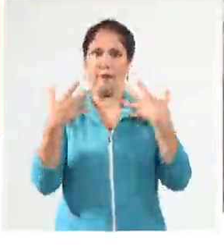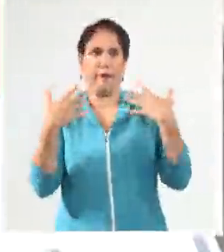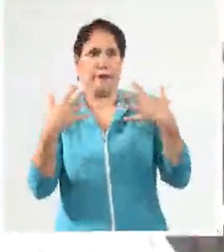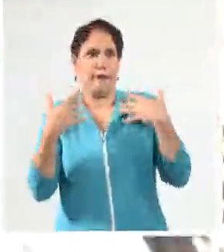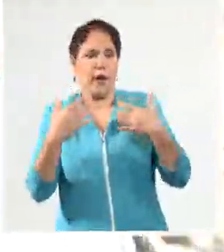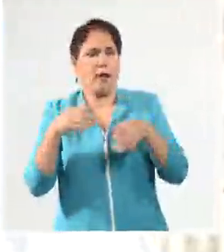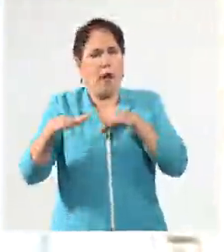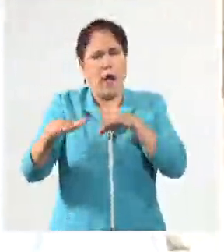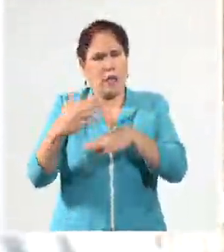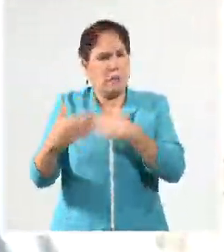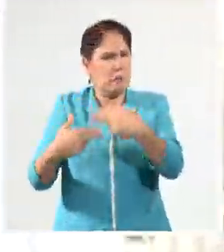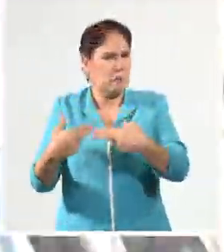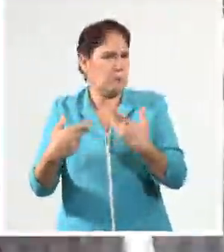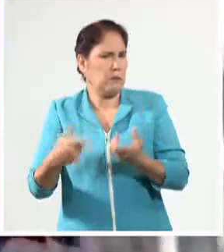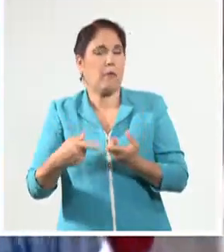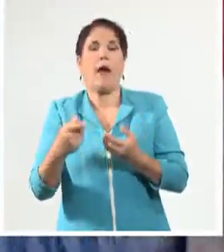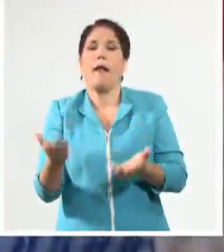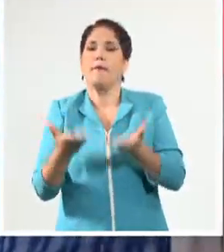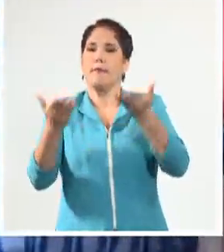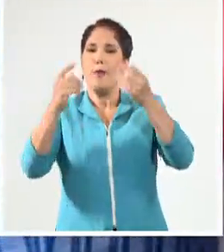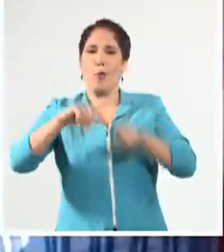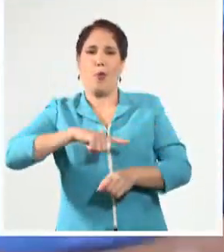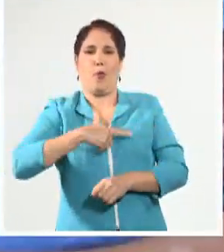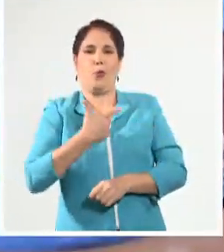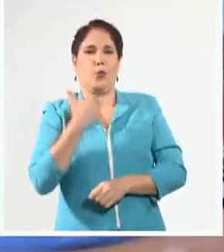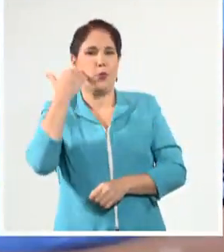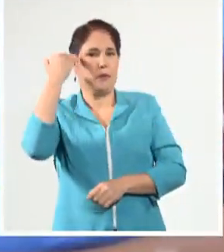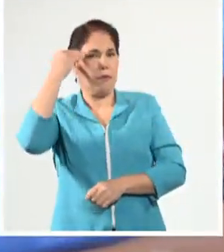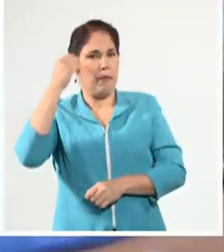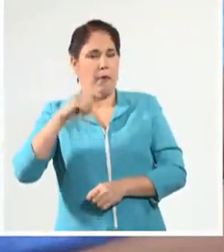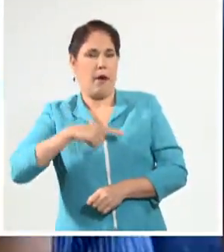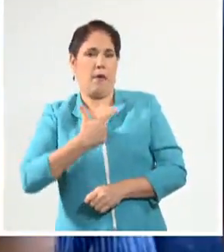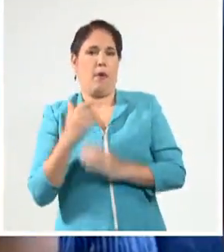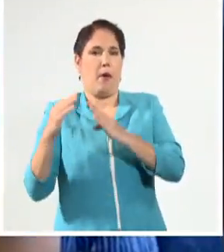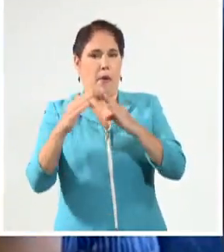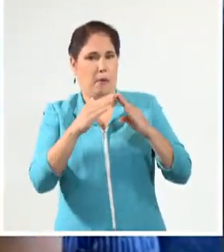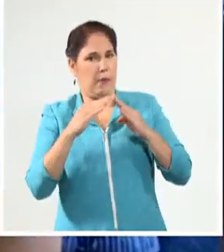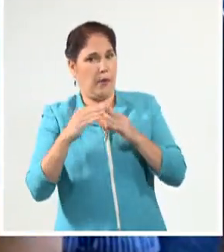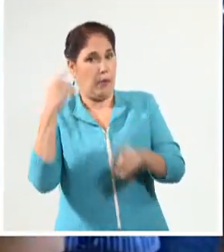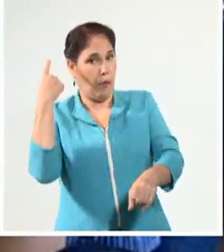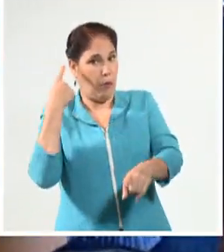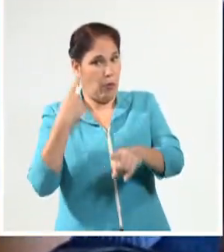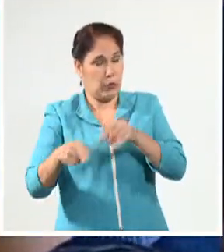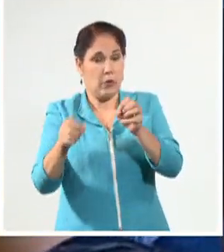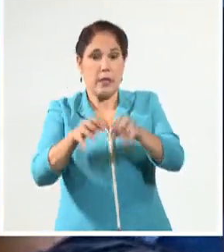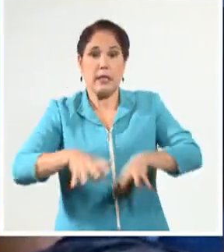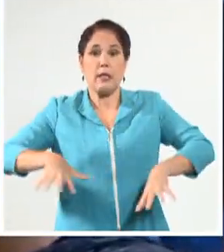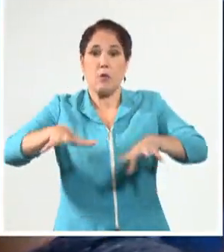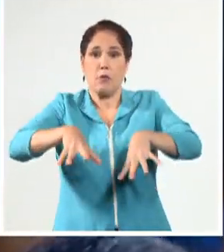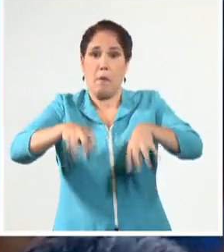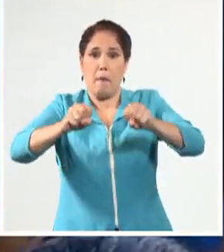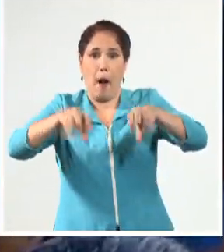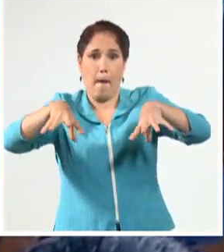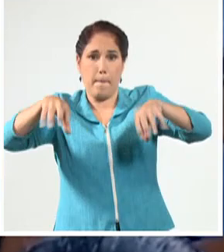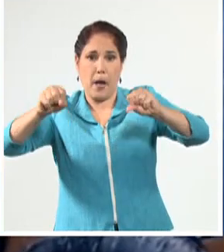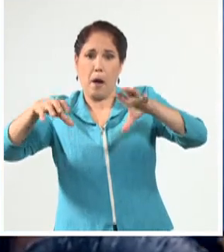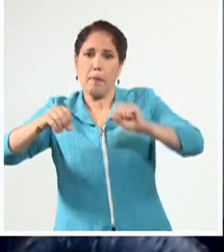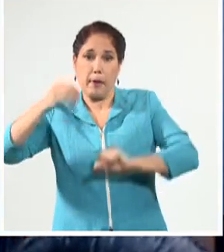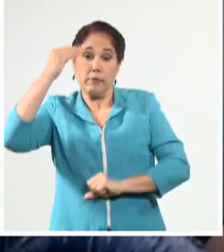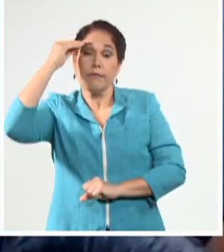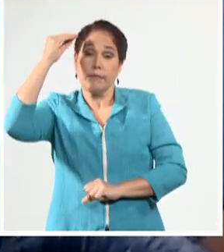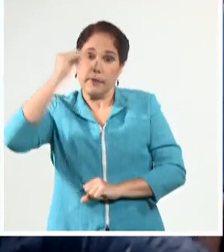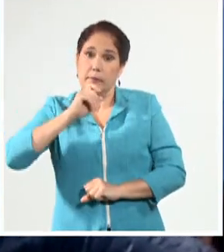acciones que se realizan para fomentar la cultura en la comunidad también abordó la compleja situación energética por la que atraviesa el país